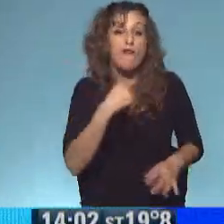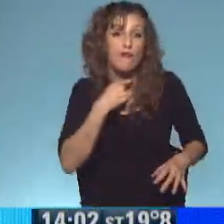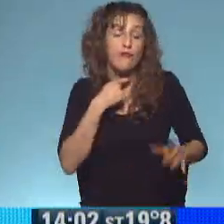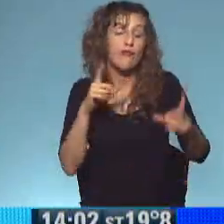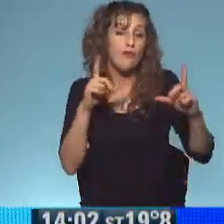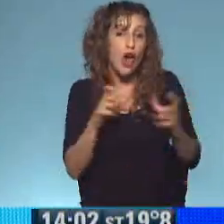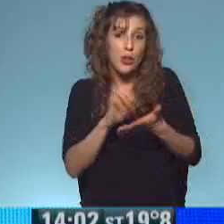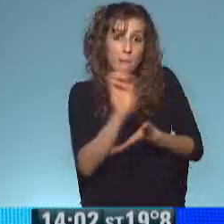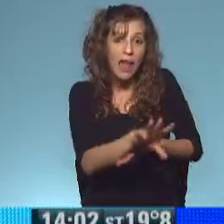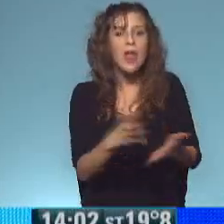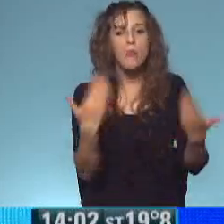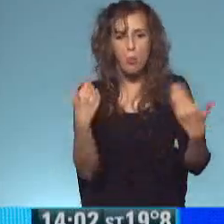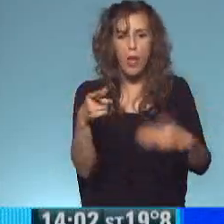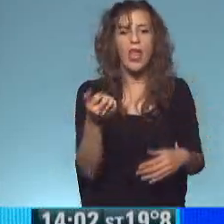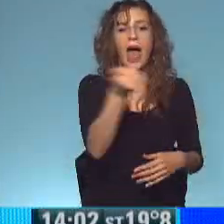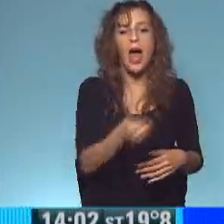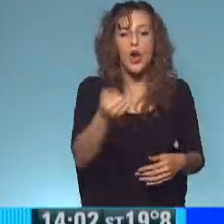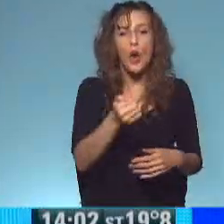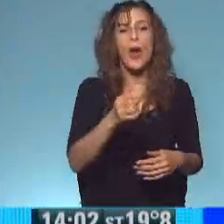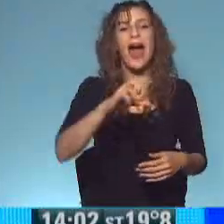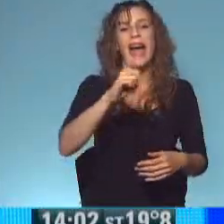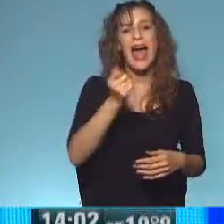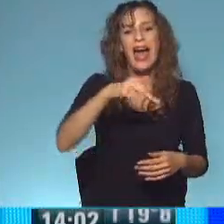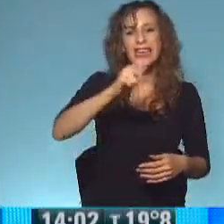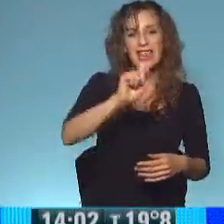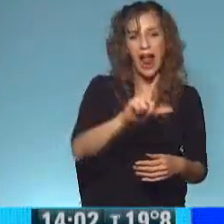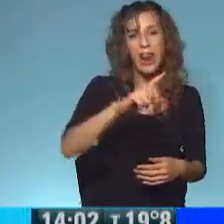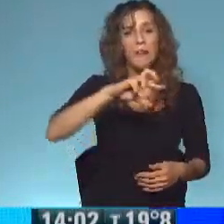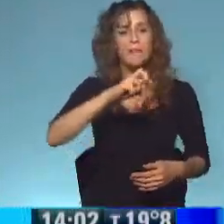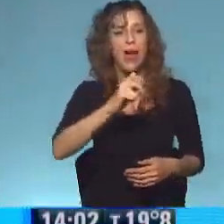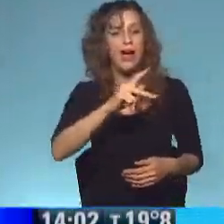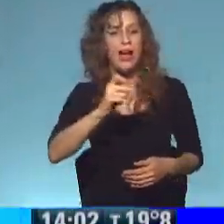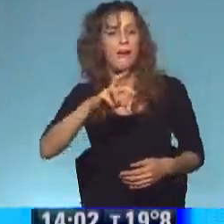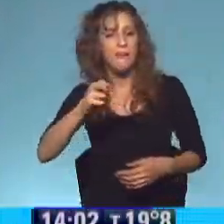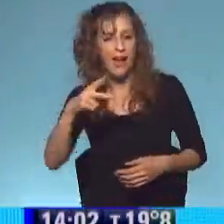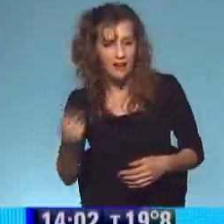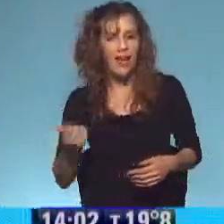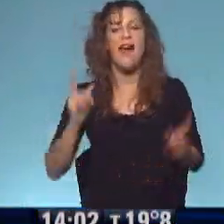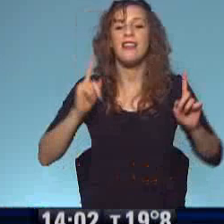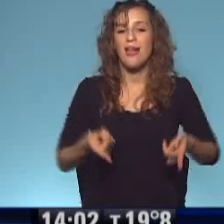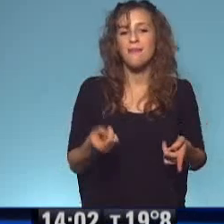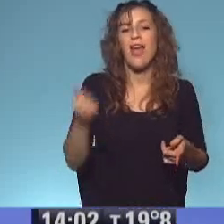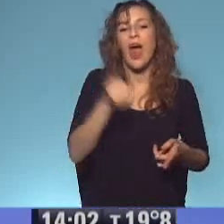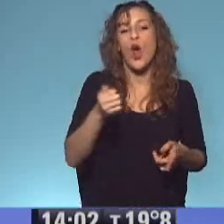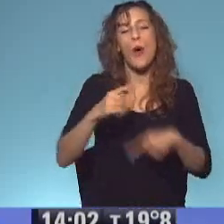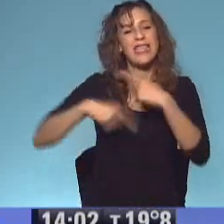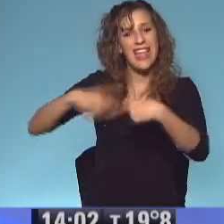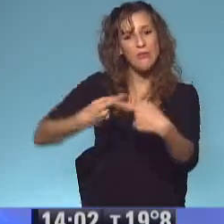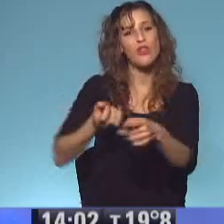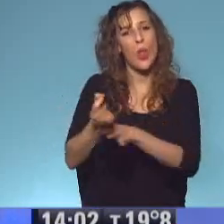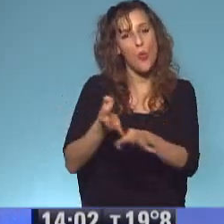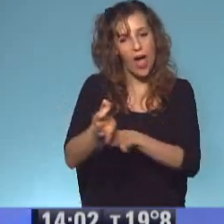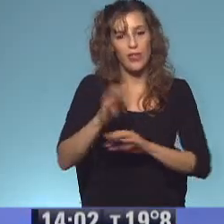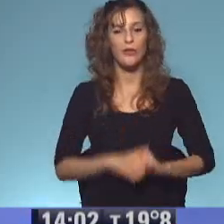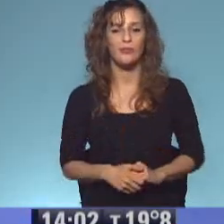@canalpacapaca, @seguimoseducando, y también están las redes del canal, claro que sí. Así es. Bueno. ¿Empezamos? Empezamos. Sí. Vamos a